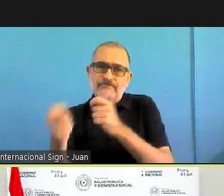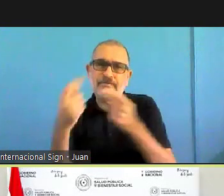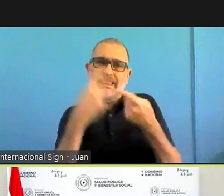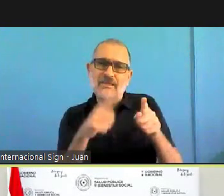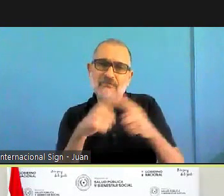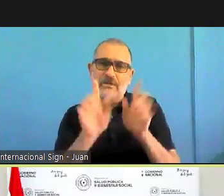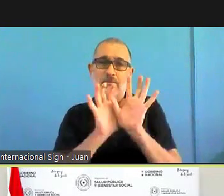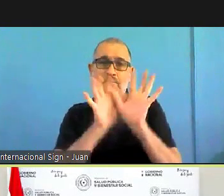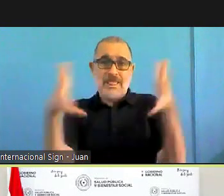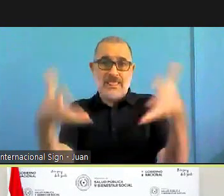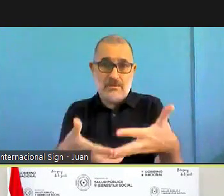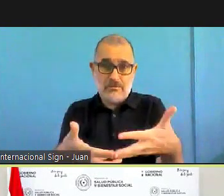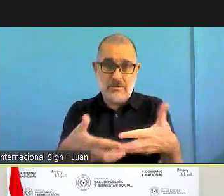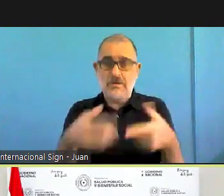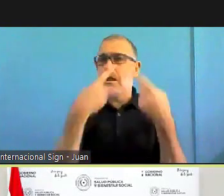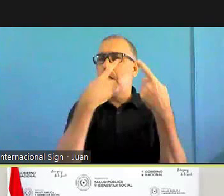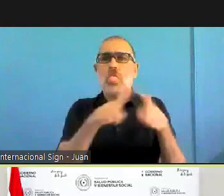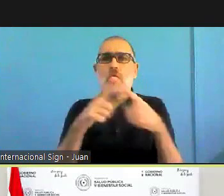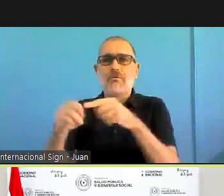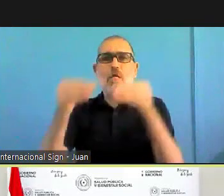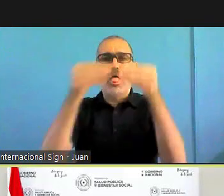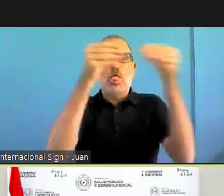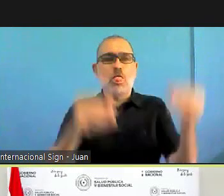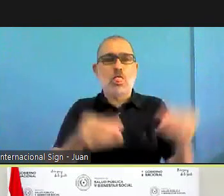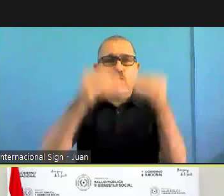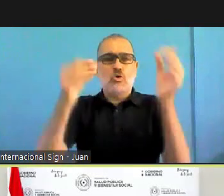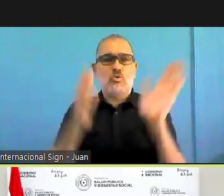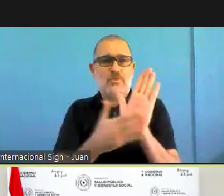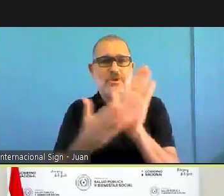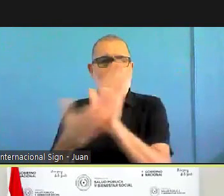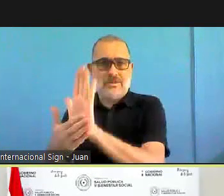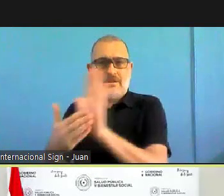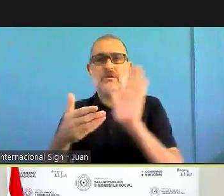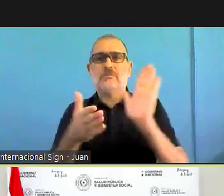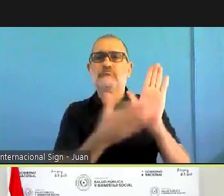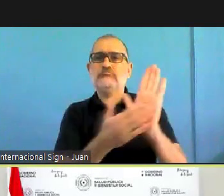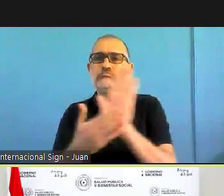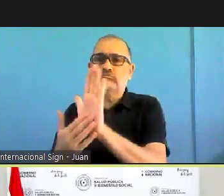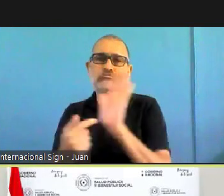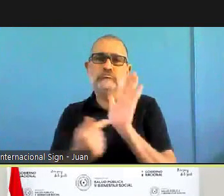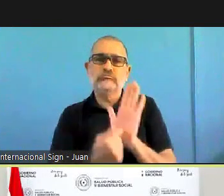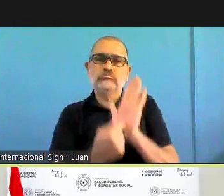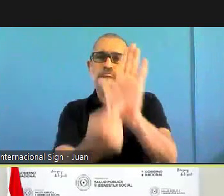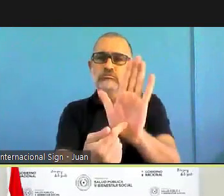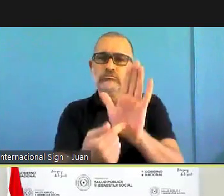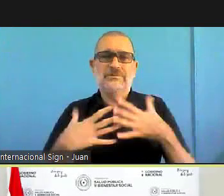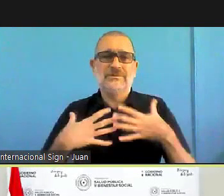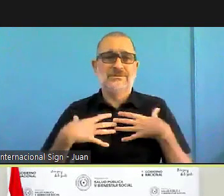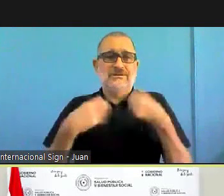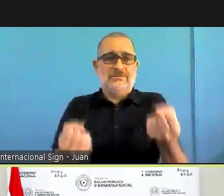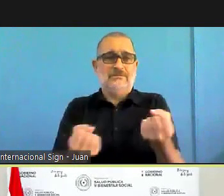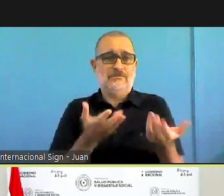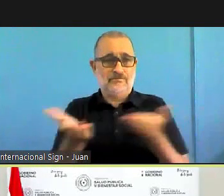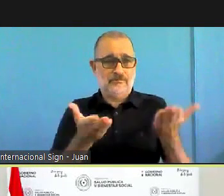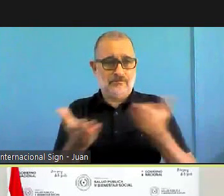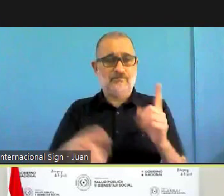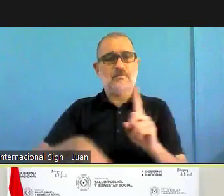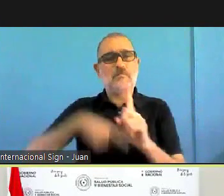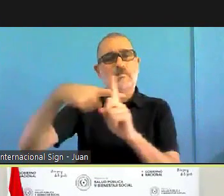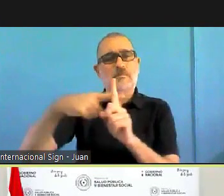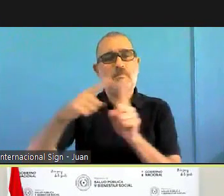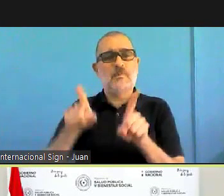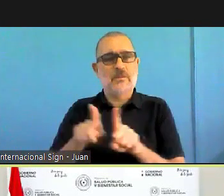potenciar mucho la telemedicina, por ejemplo, y también la estratificación de riesgo de las diferentes